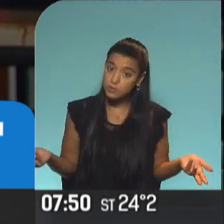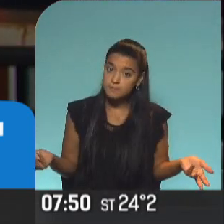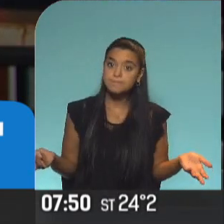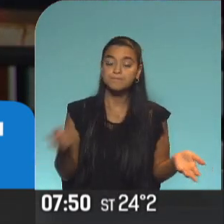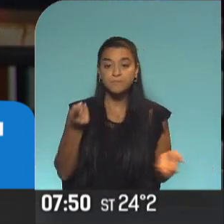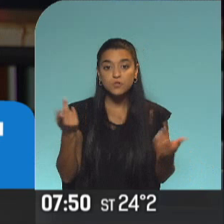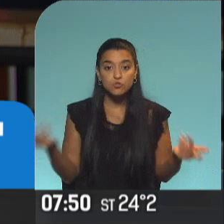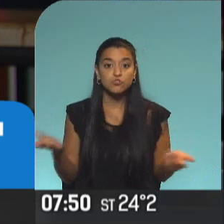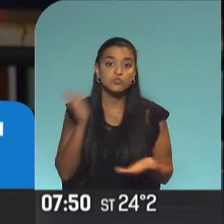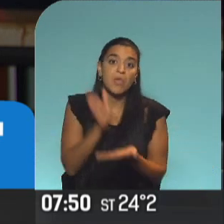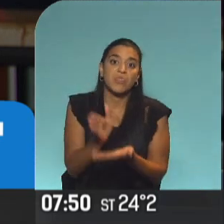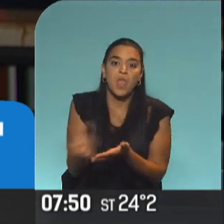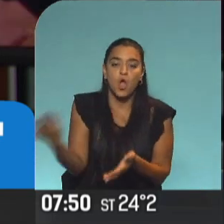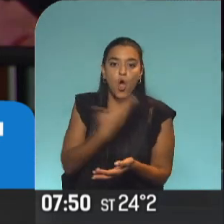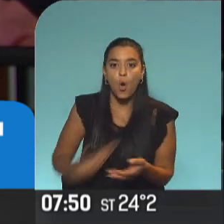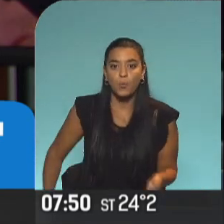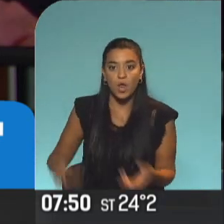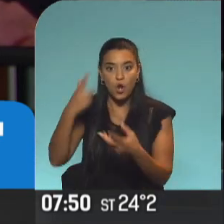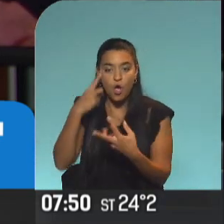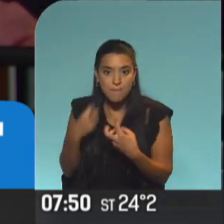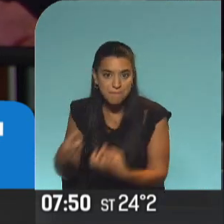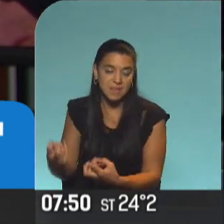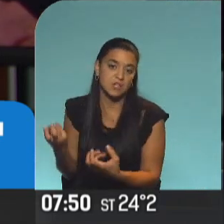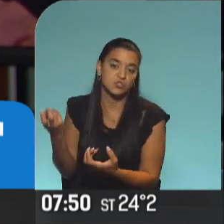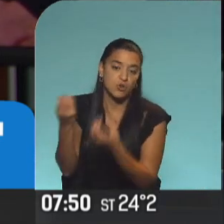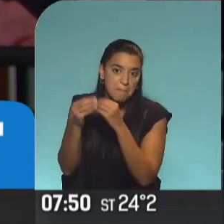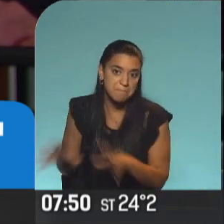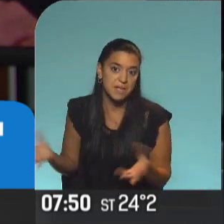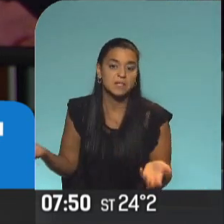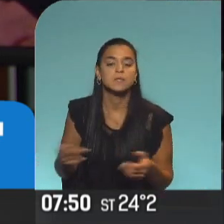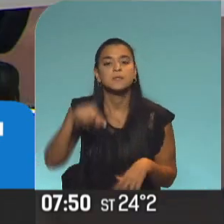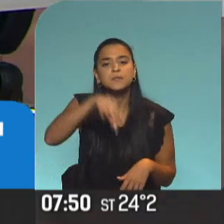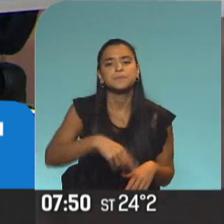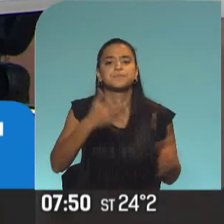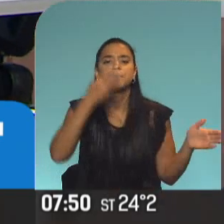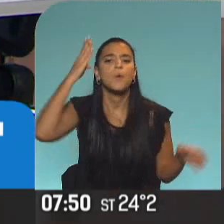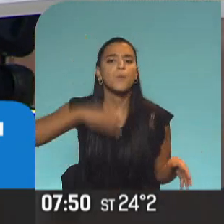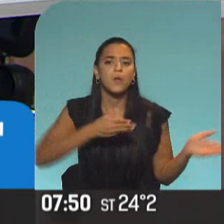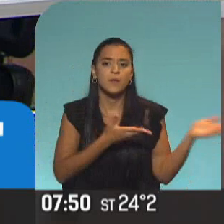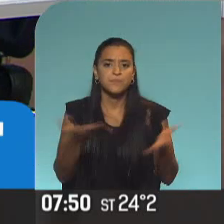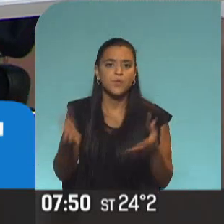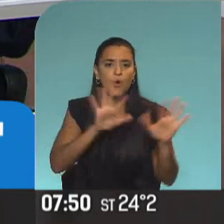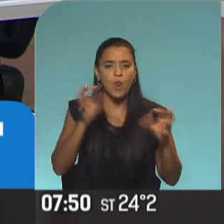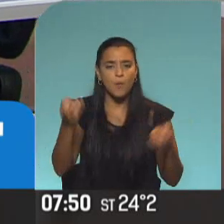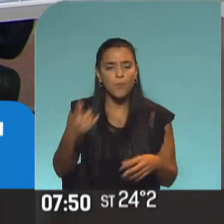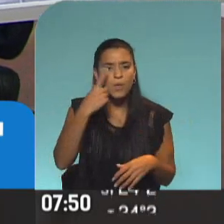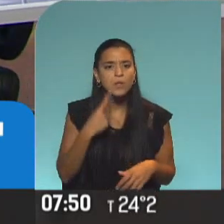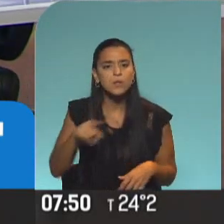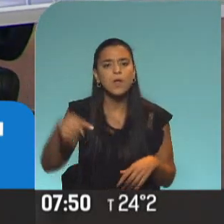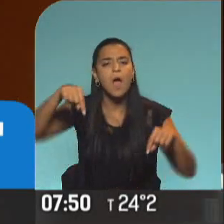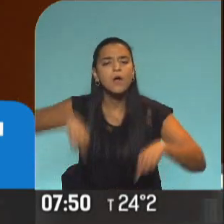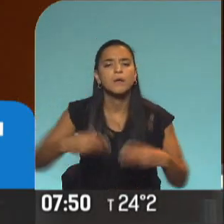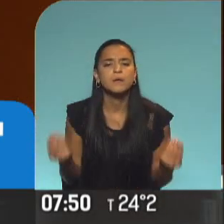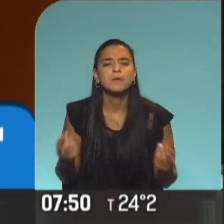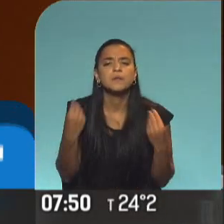que tiene todo derecho el gobierno a iniciar una investigación sobre cuál fue el destino de esos fondos. Artemio, estamos con Vero Urriola-Beitia también esta Buen mañana. día, ¿cómo Vero, estás, buen Artemio? Bien. Ahora,